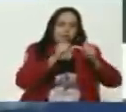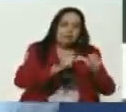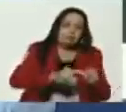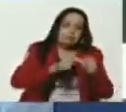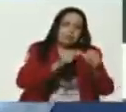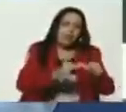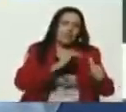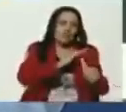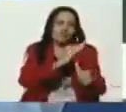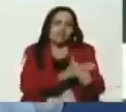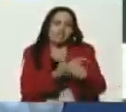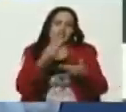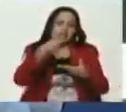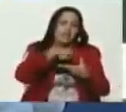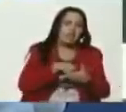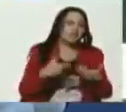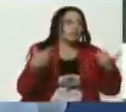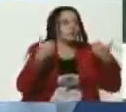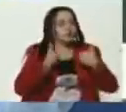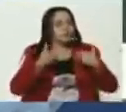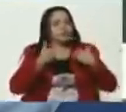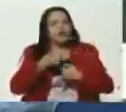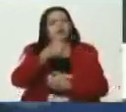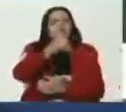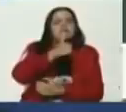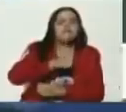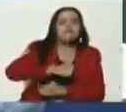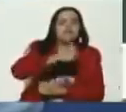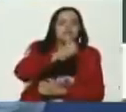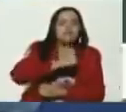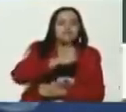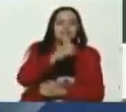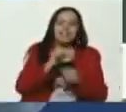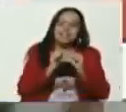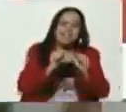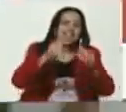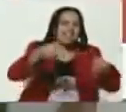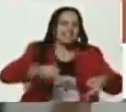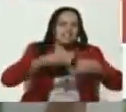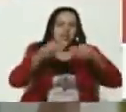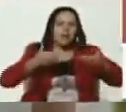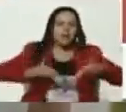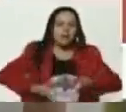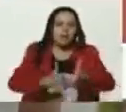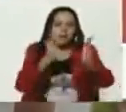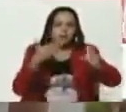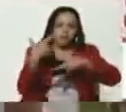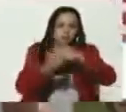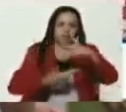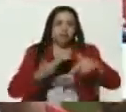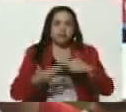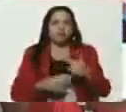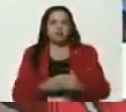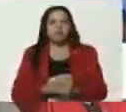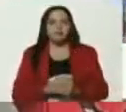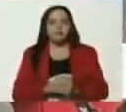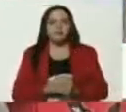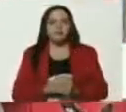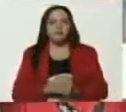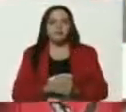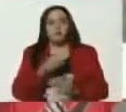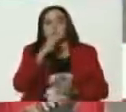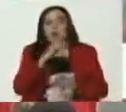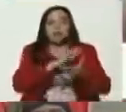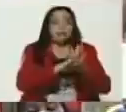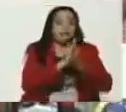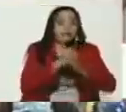fortaleza interna para aguantar lo que haya que aguantar y seguir siempre por el rumbo de la revolución. No desviarnos de